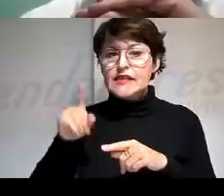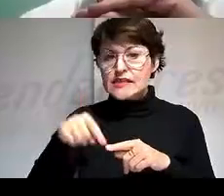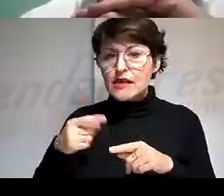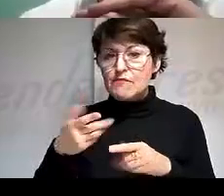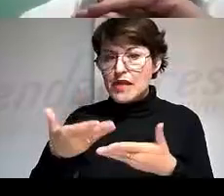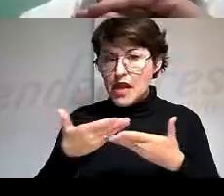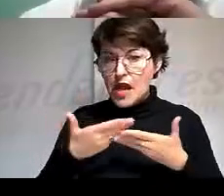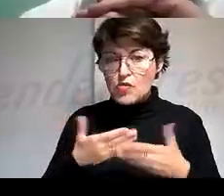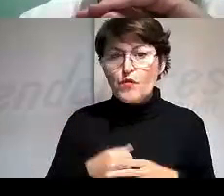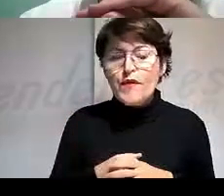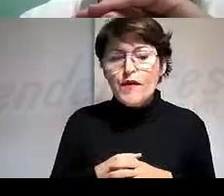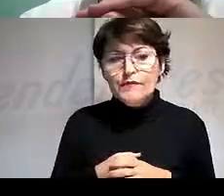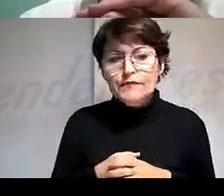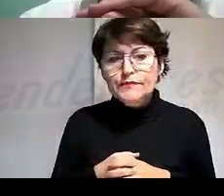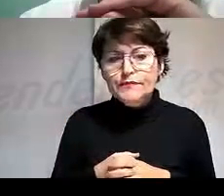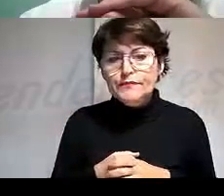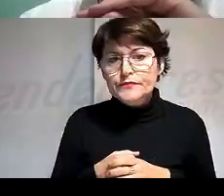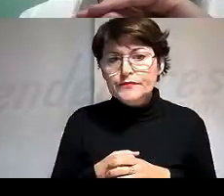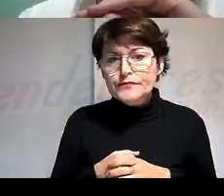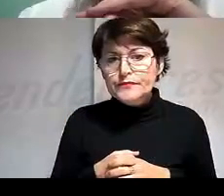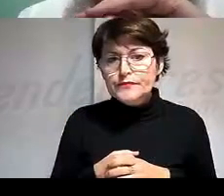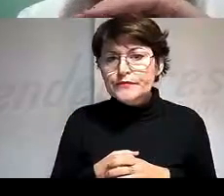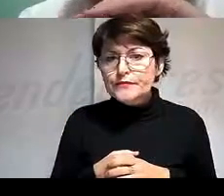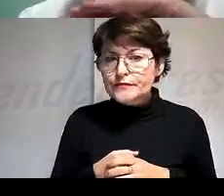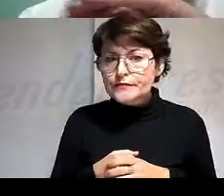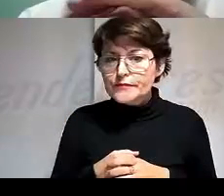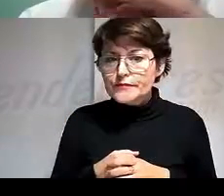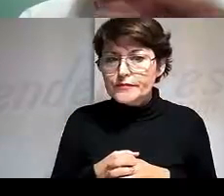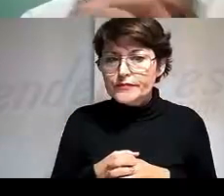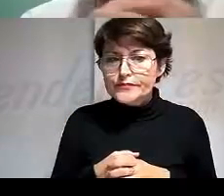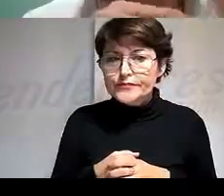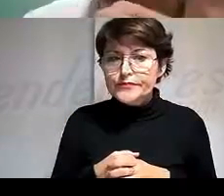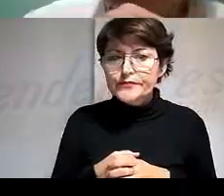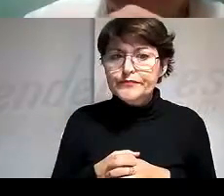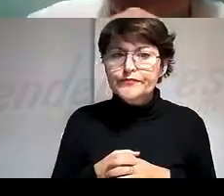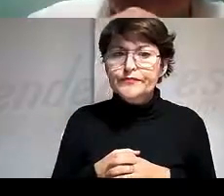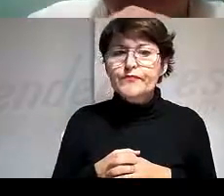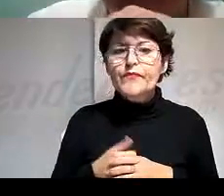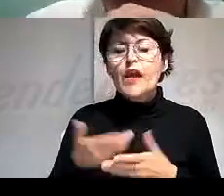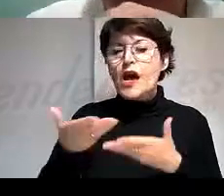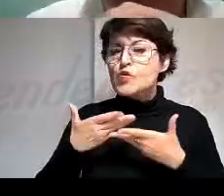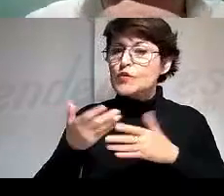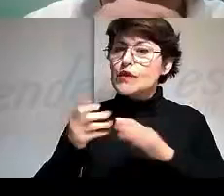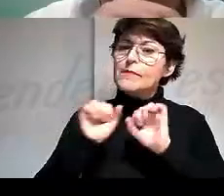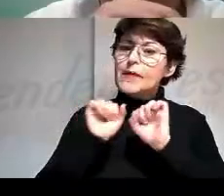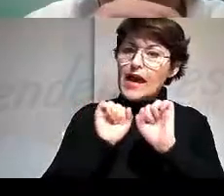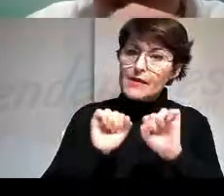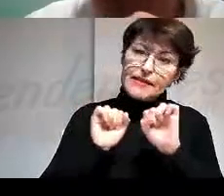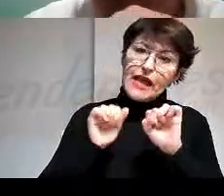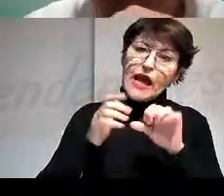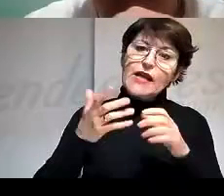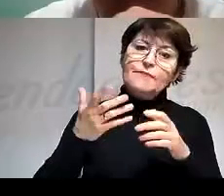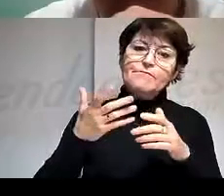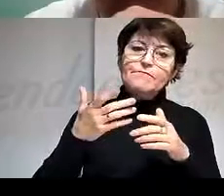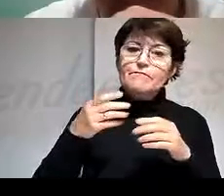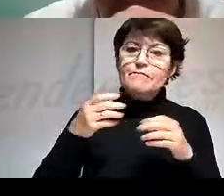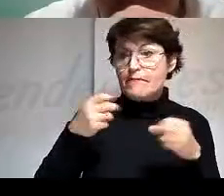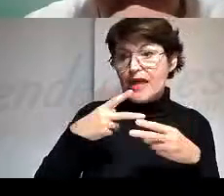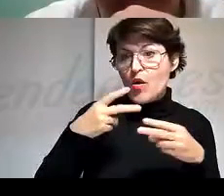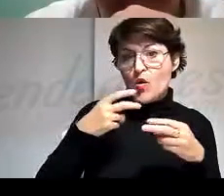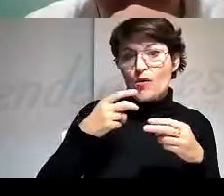cartílago y nos puede servir fundamentalmente para evitar la degeneración. Una vez está